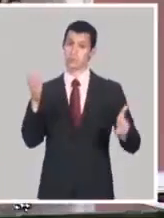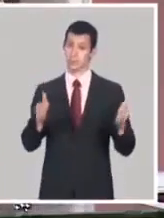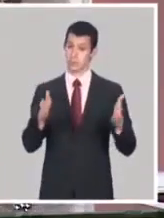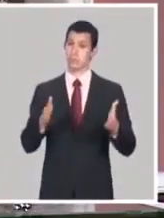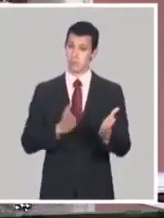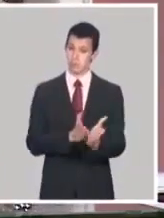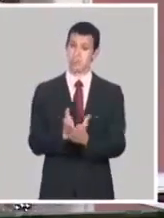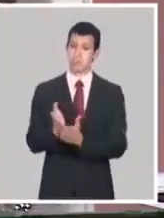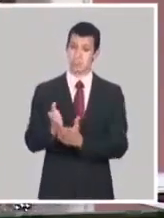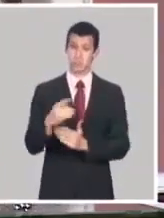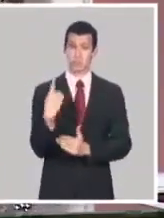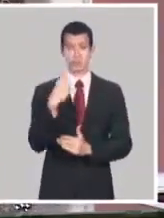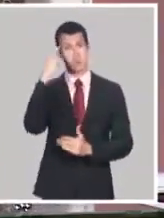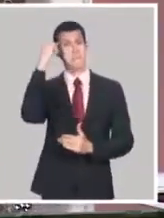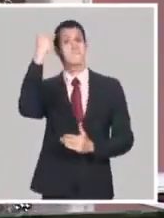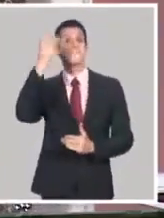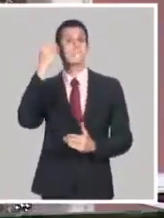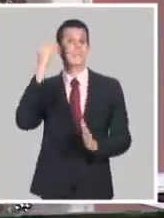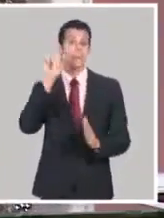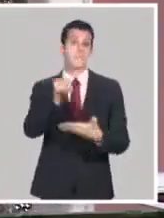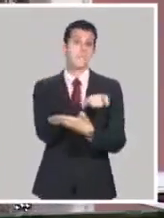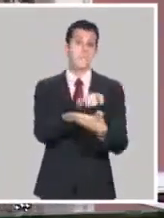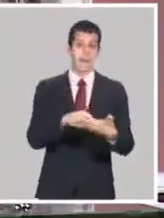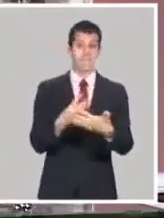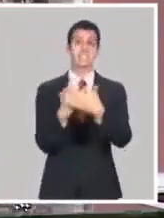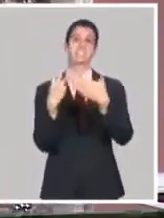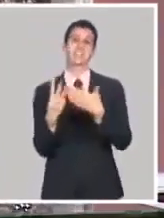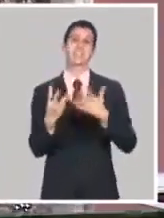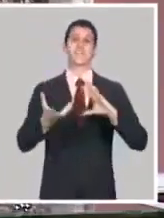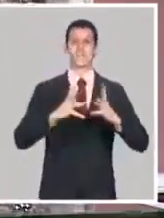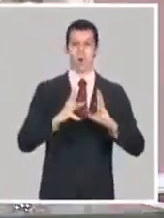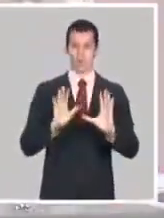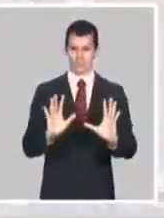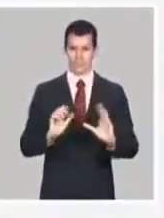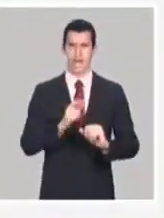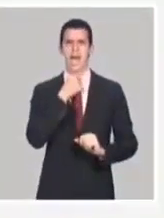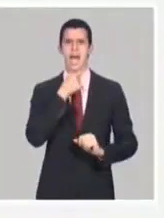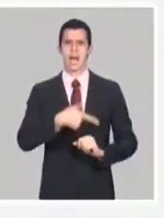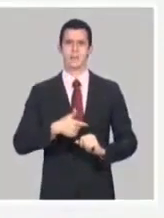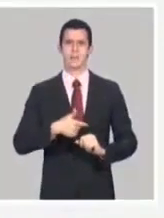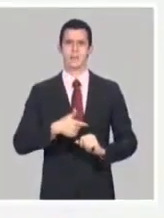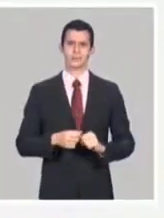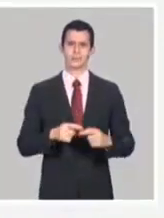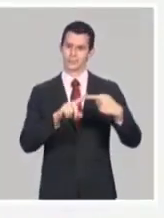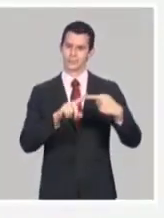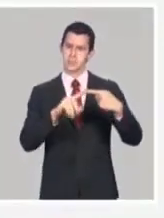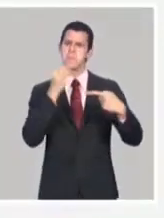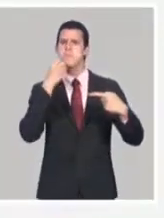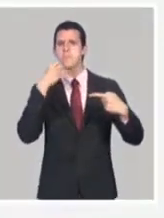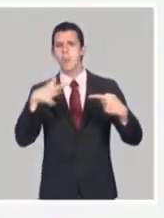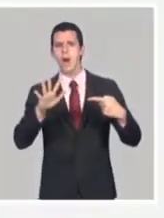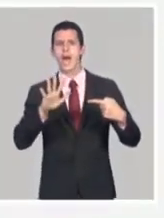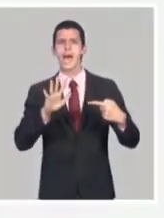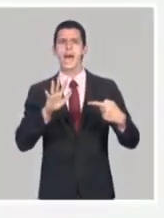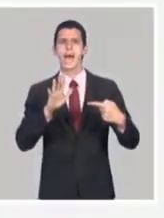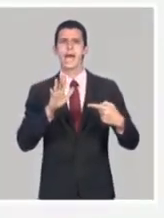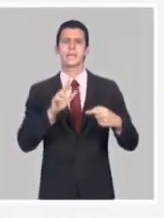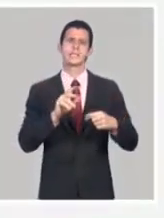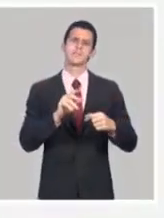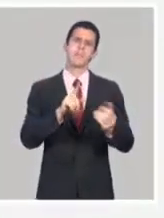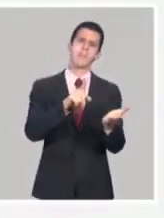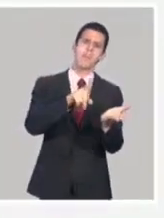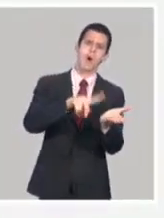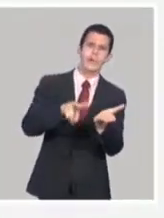nosotros diseñamos tres escenarios un escenario favorable en el que se incluyen aquellos territorios